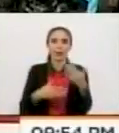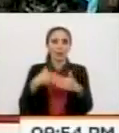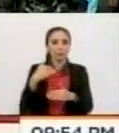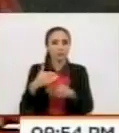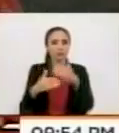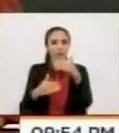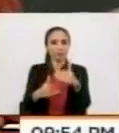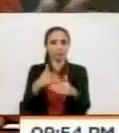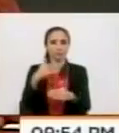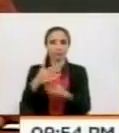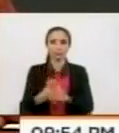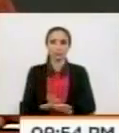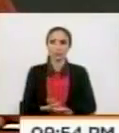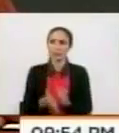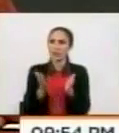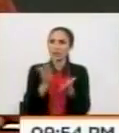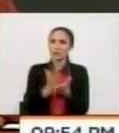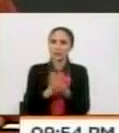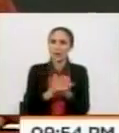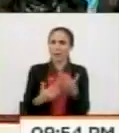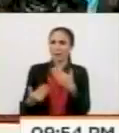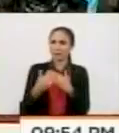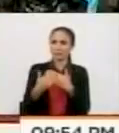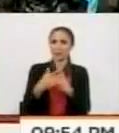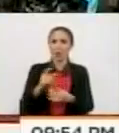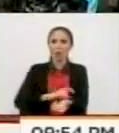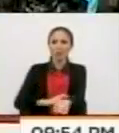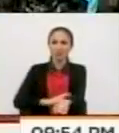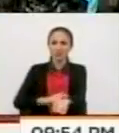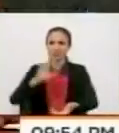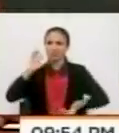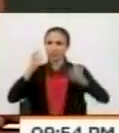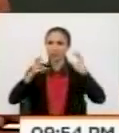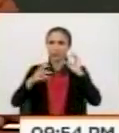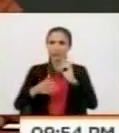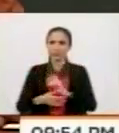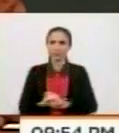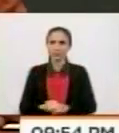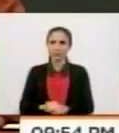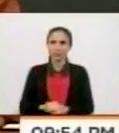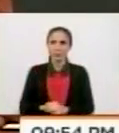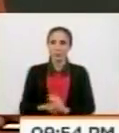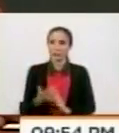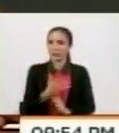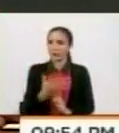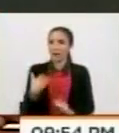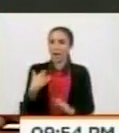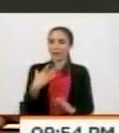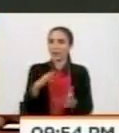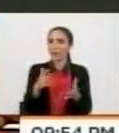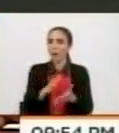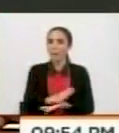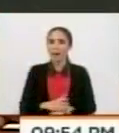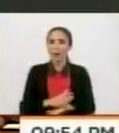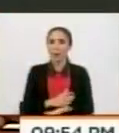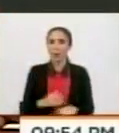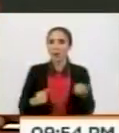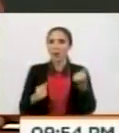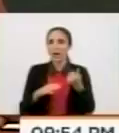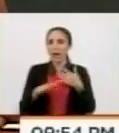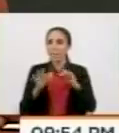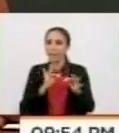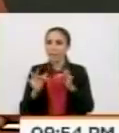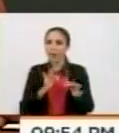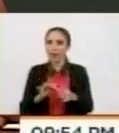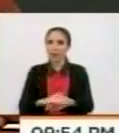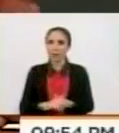Nos pone a la defensiva. Totalmente. Totalmente. Hay que ir así, ¿ve? Como Cassius Clay, como Muhammad Ali. Un ratico aquí, otro